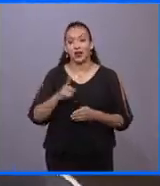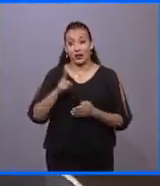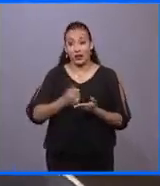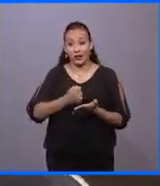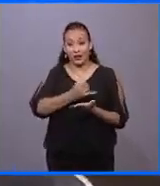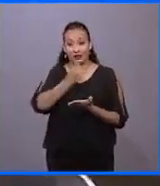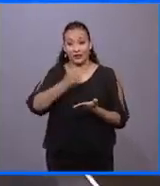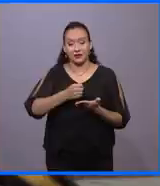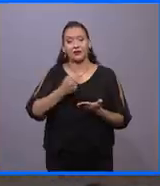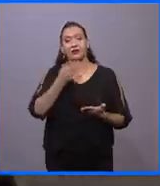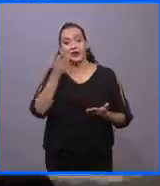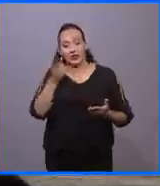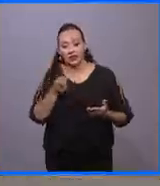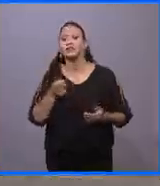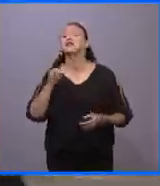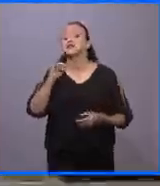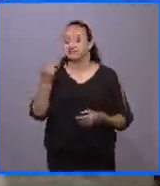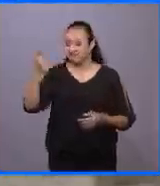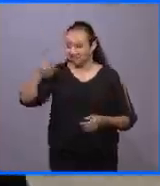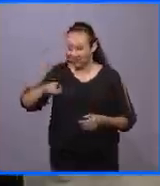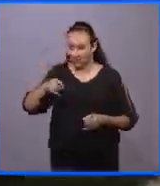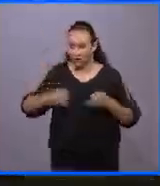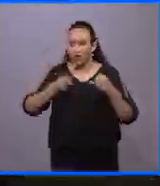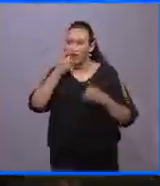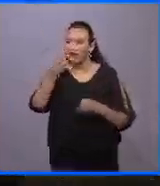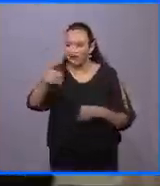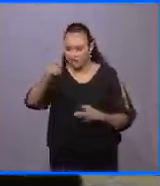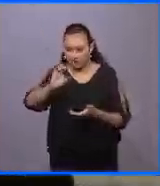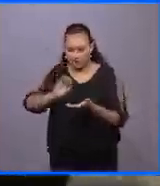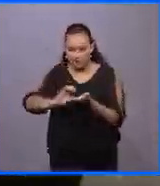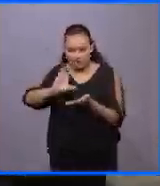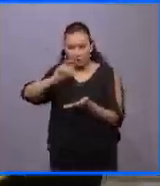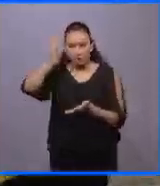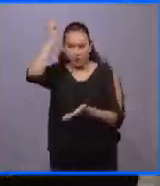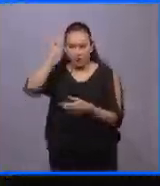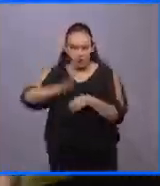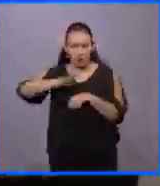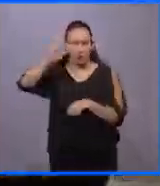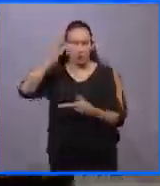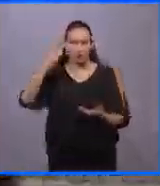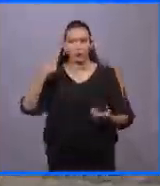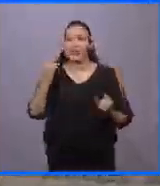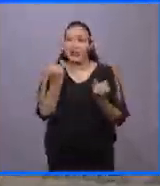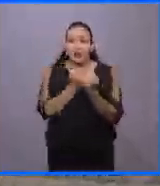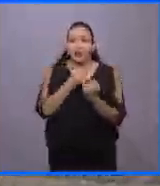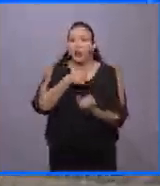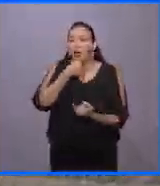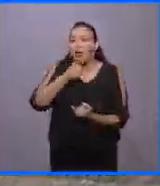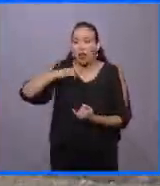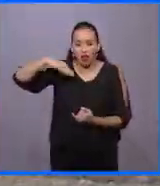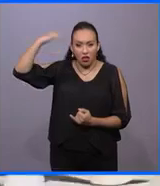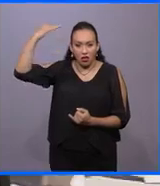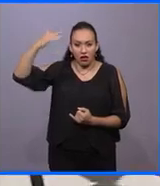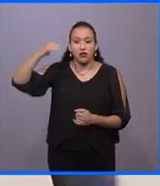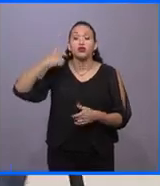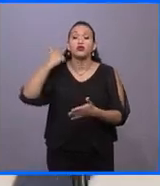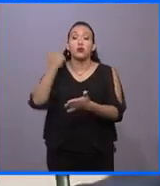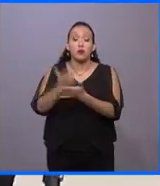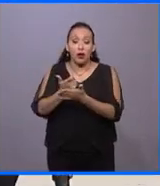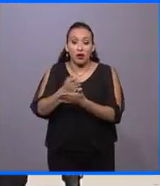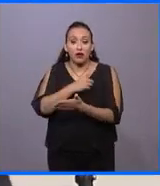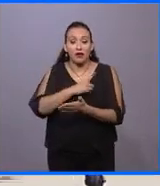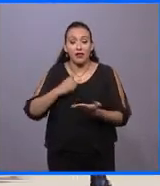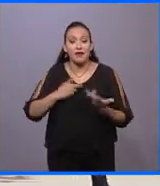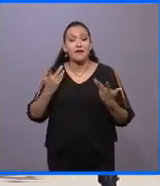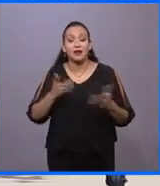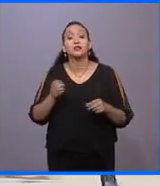ordena aumentar el monto de la pensión para que sea igual o mayor a la que se otorga a los adultos mayores, cuyo pago deberá realizar